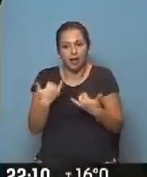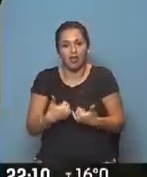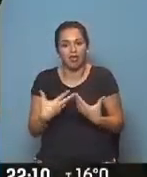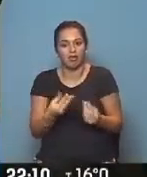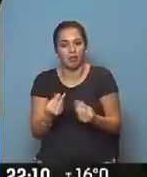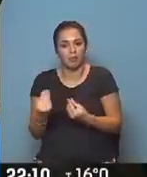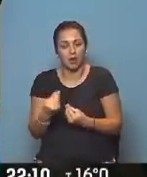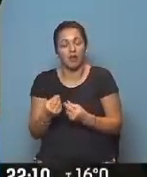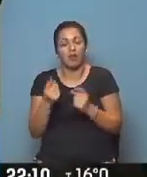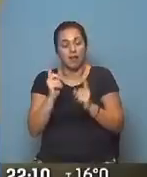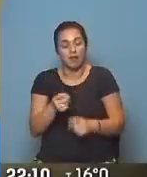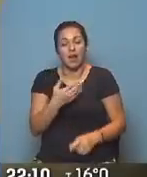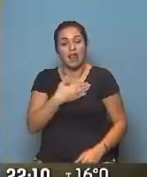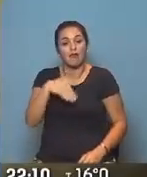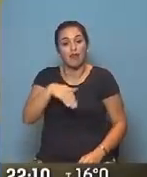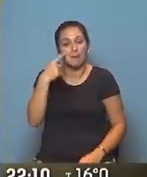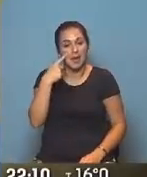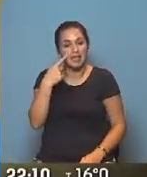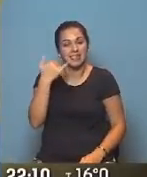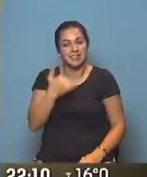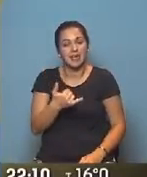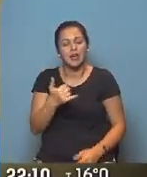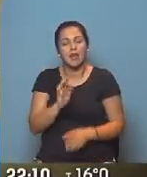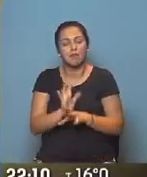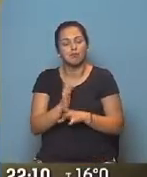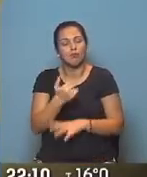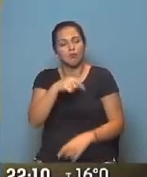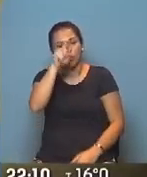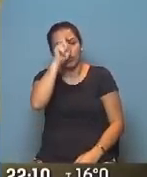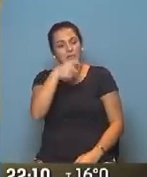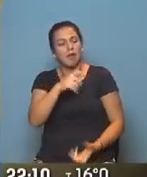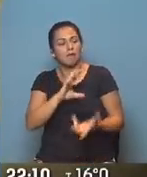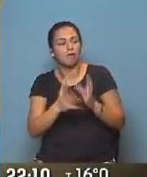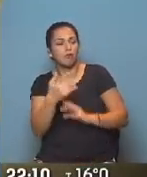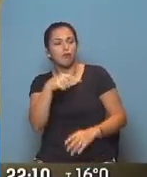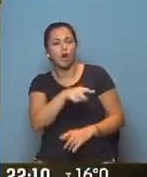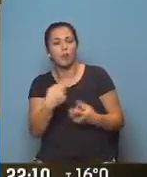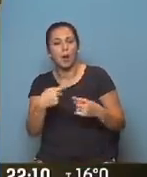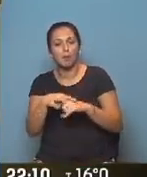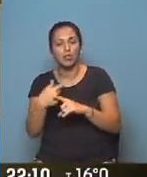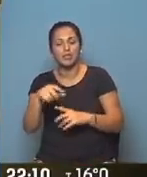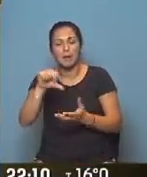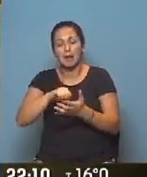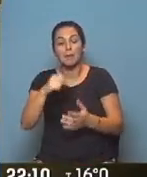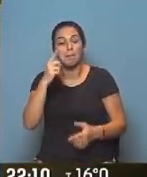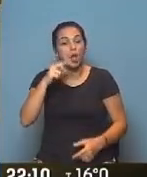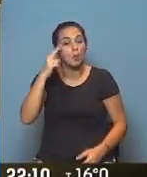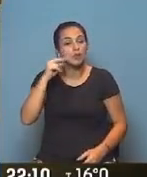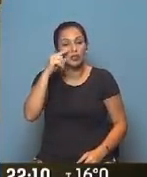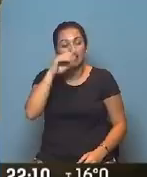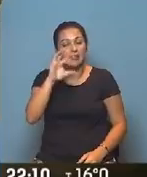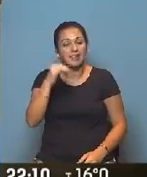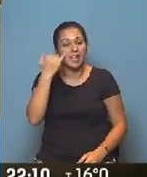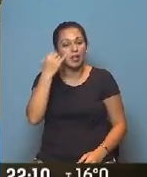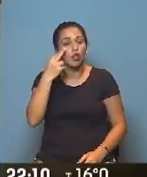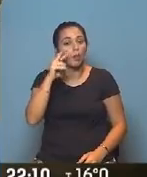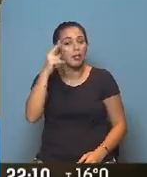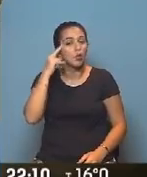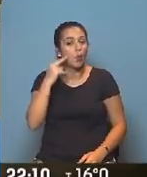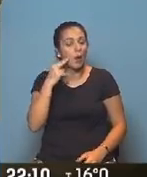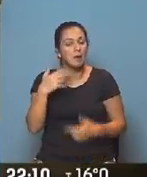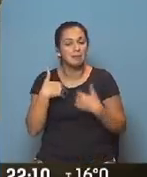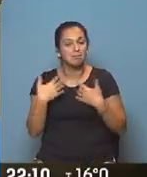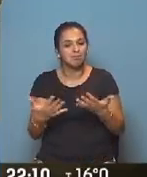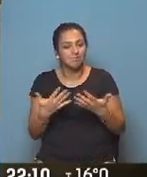Fondo Monetario Internacional tiene una mala imagen en Turquía por sus políticas para el país entre 1970 y 2009, y